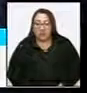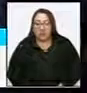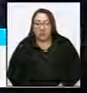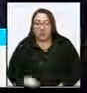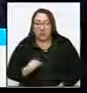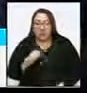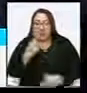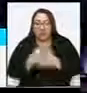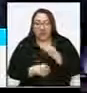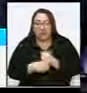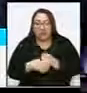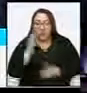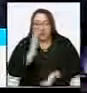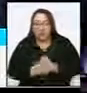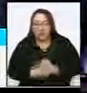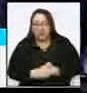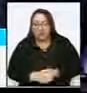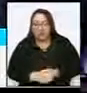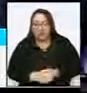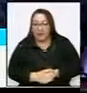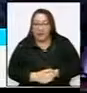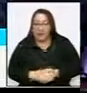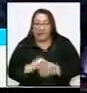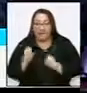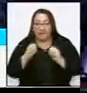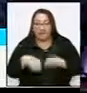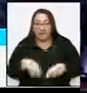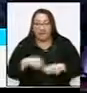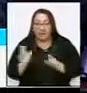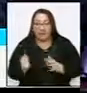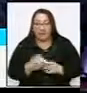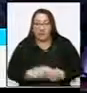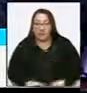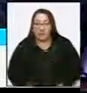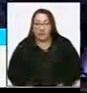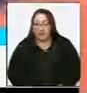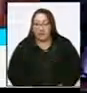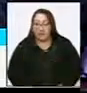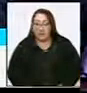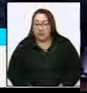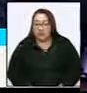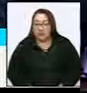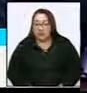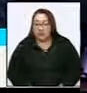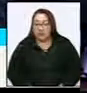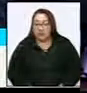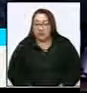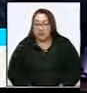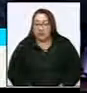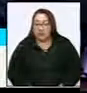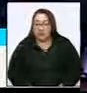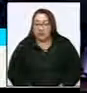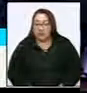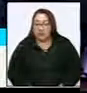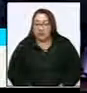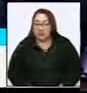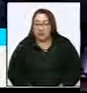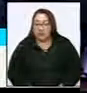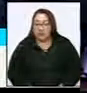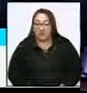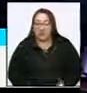o si es censurado, o si renuncia o es removido por el presidente, se produce la crisis